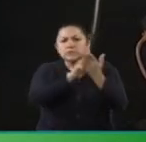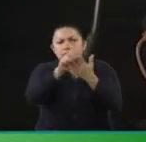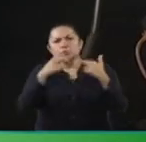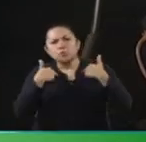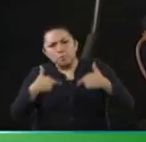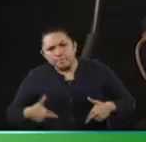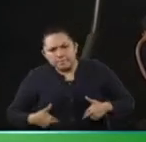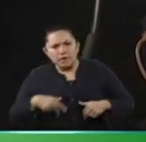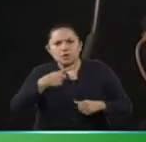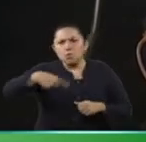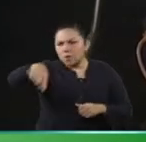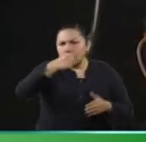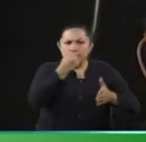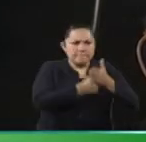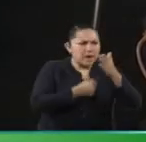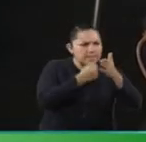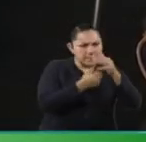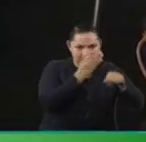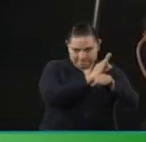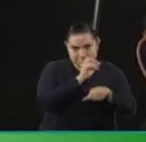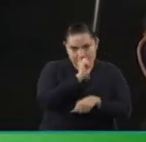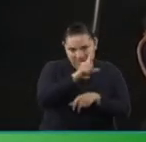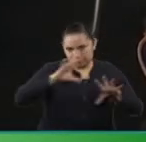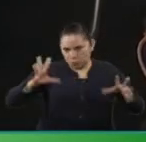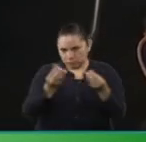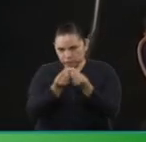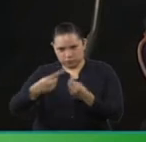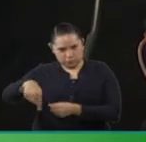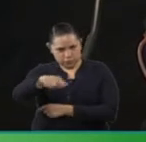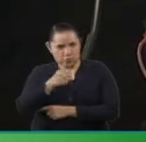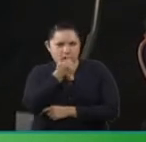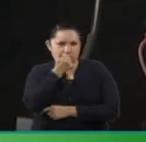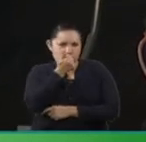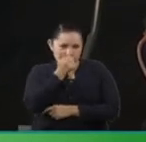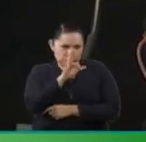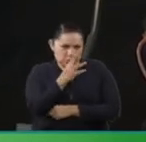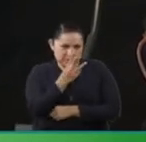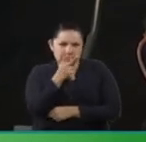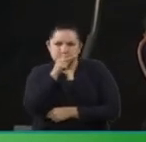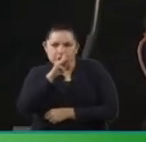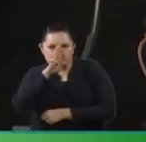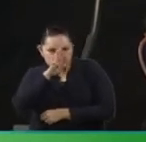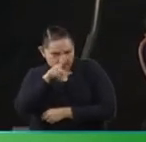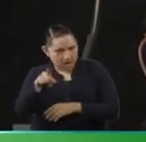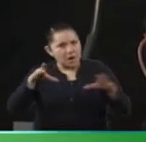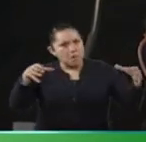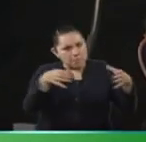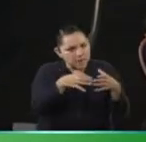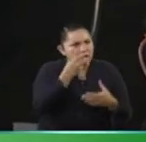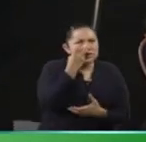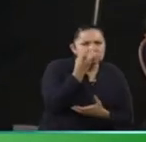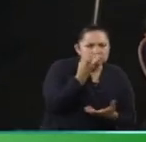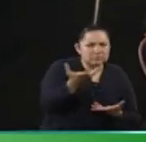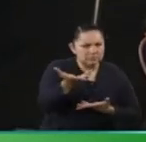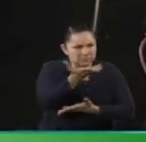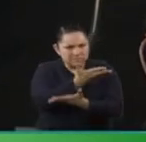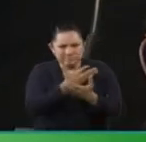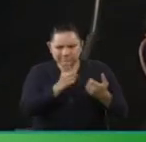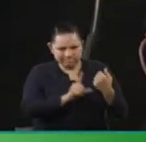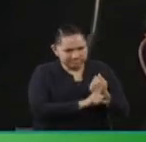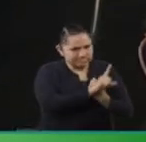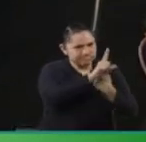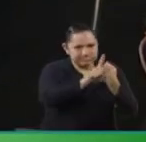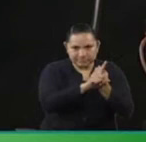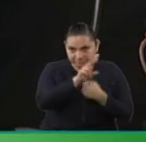ayos sinapa lo cual enturbió aún más el esclarecimiento de los hechos esta esta es precisamente una de las